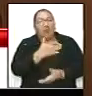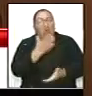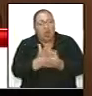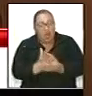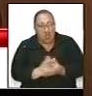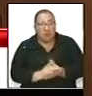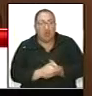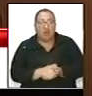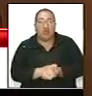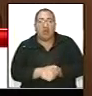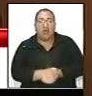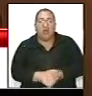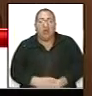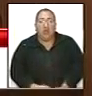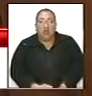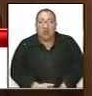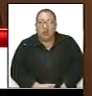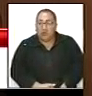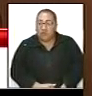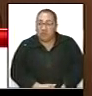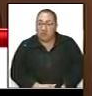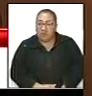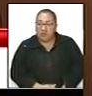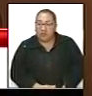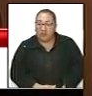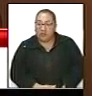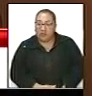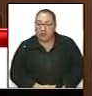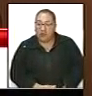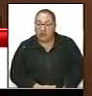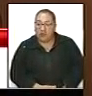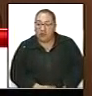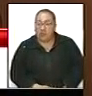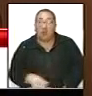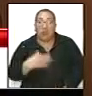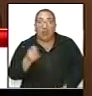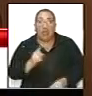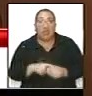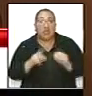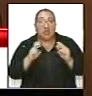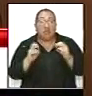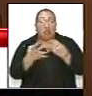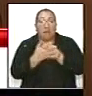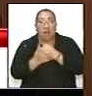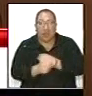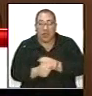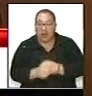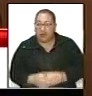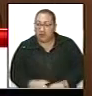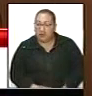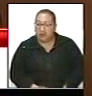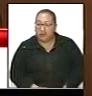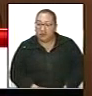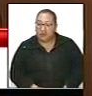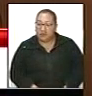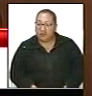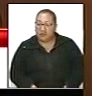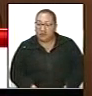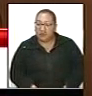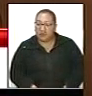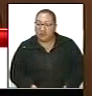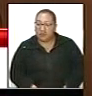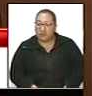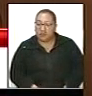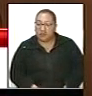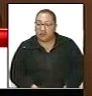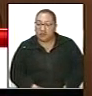problemas, se llegan a temas quizá hasta penales por parte de estas autoridades.